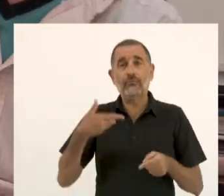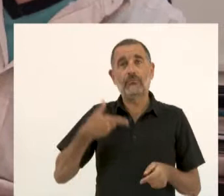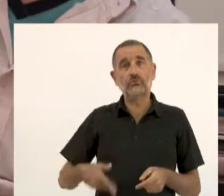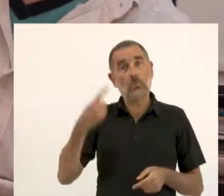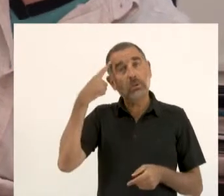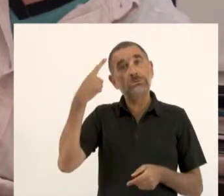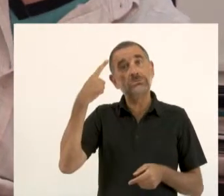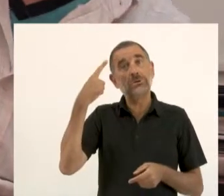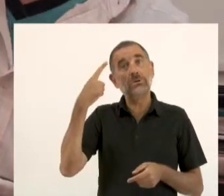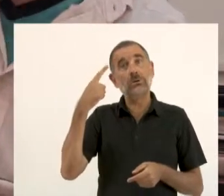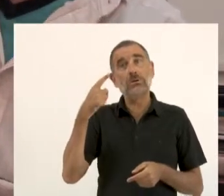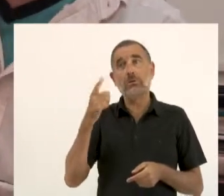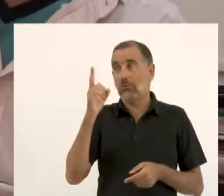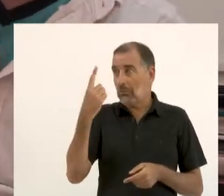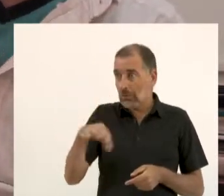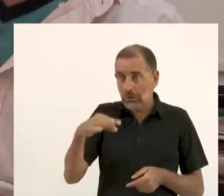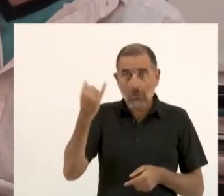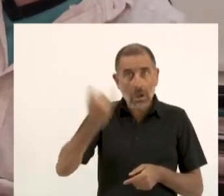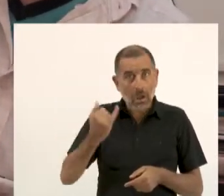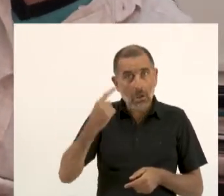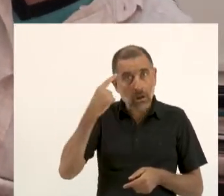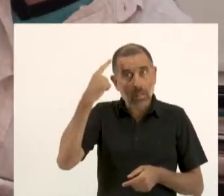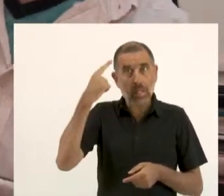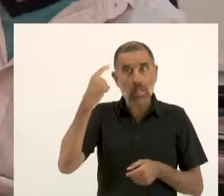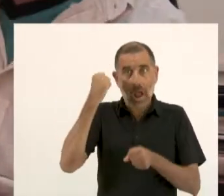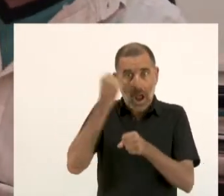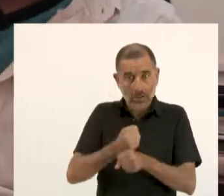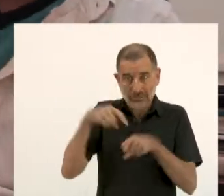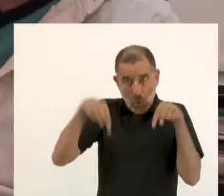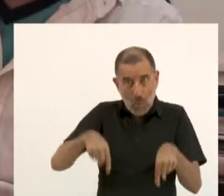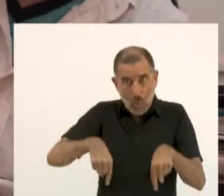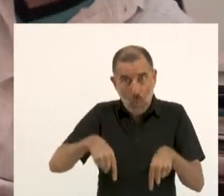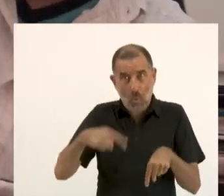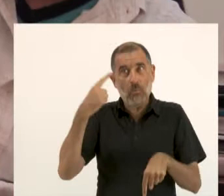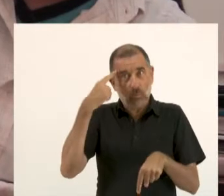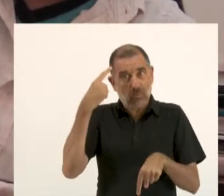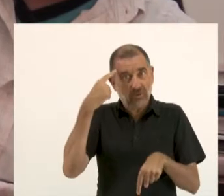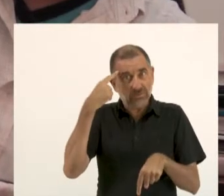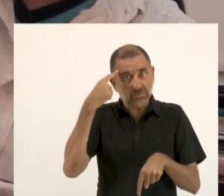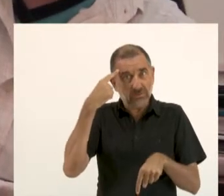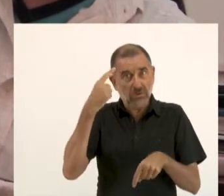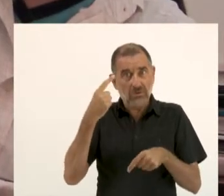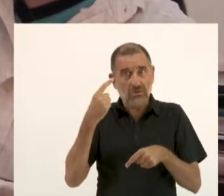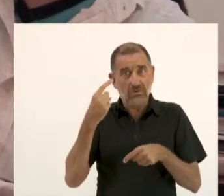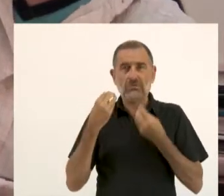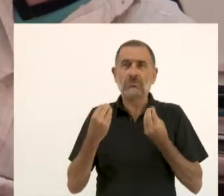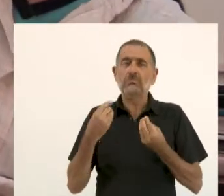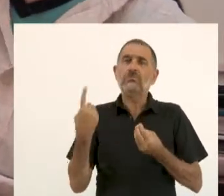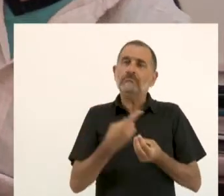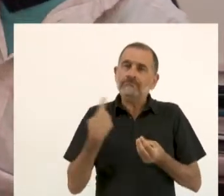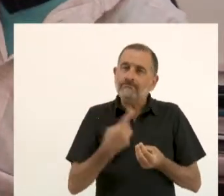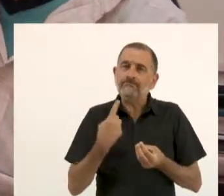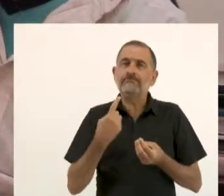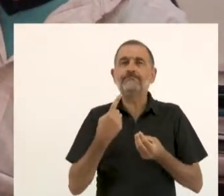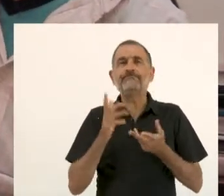eso, mucha gente ha creído eso, hasta el día de hoy lo cree, y de repente poder